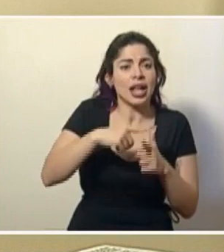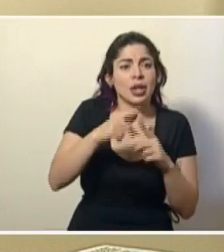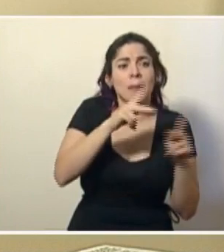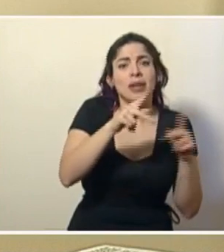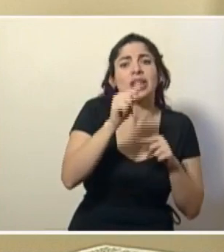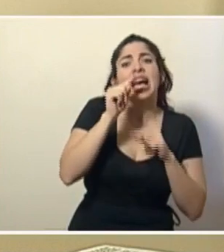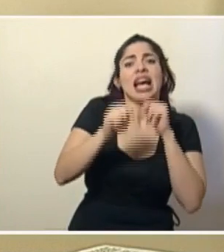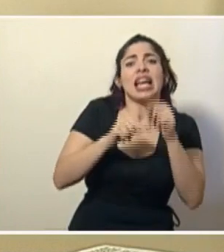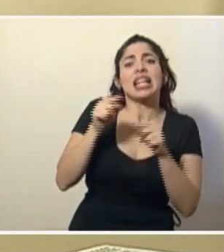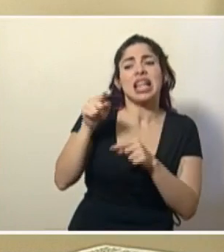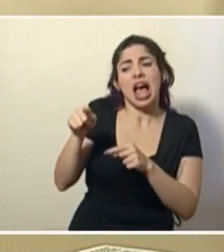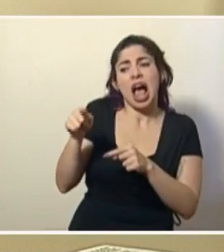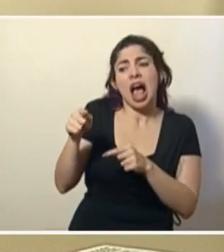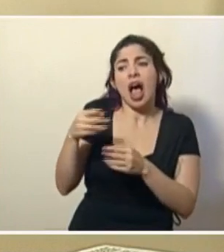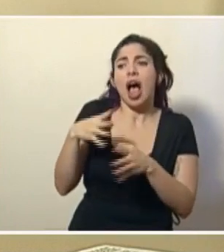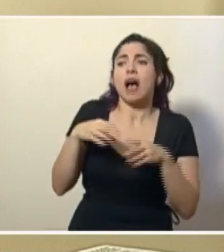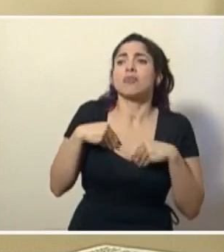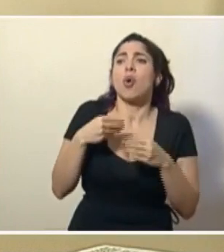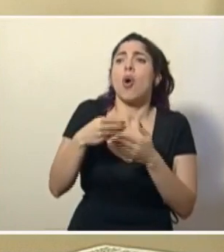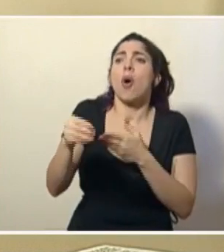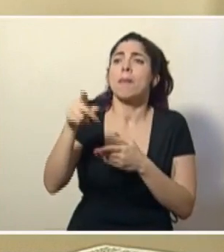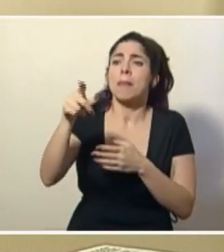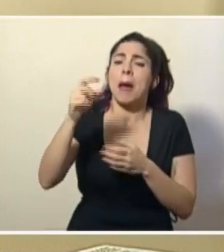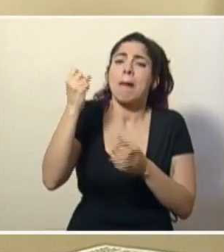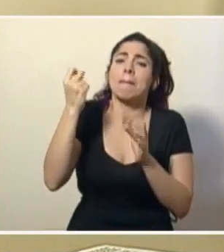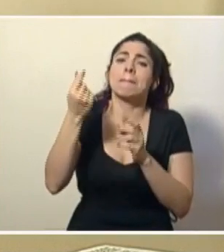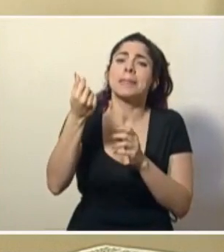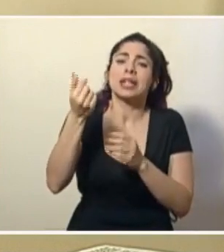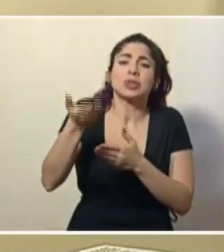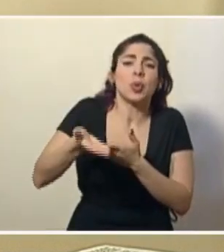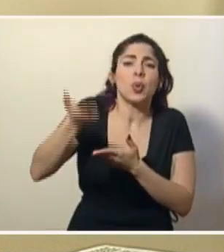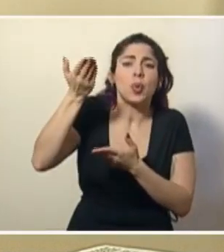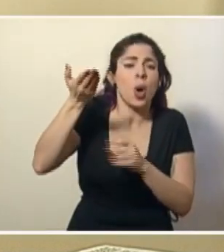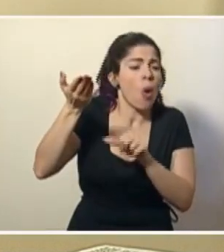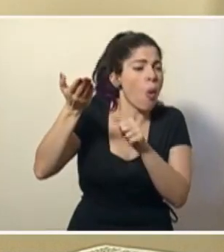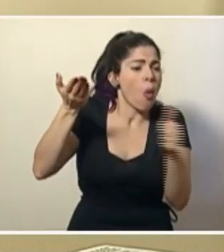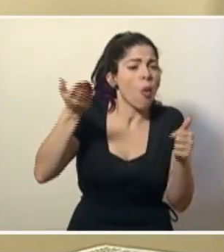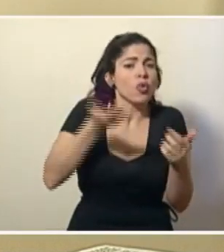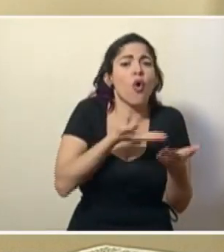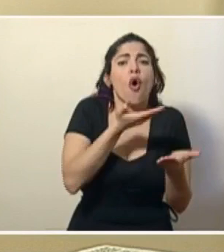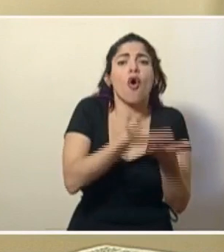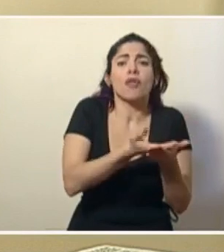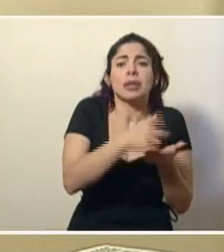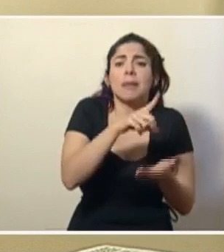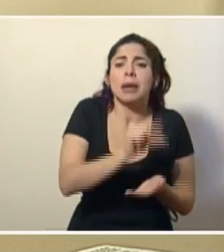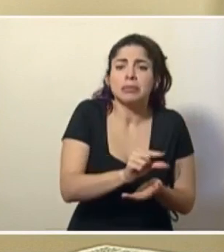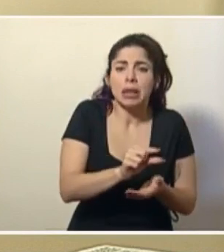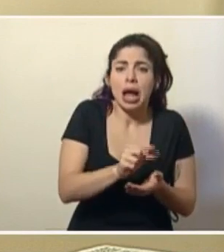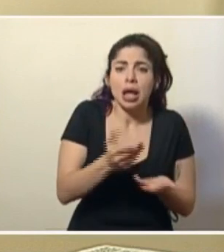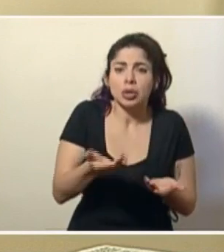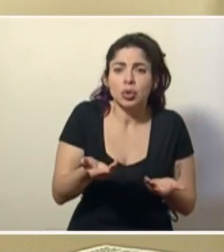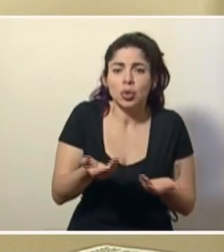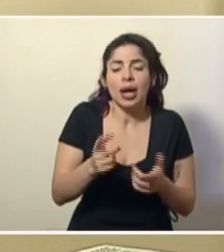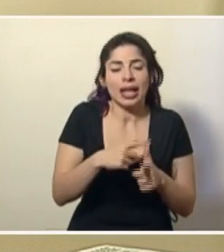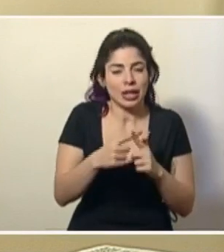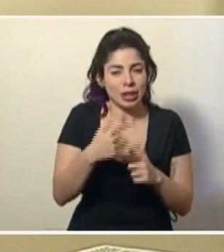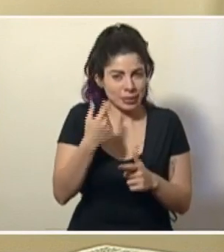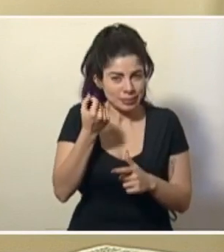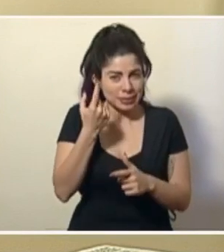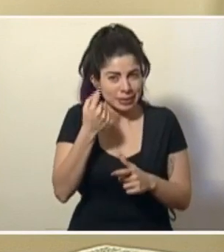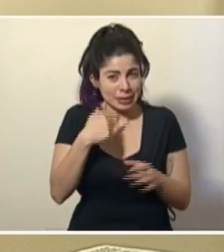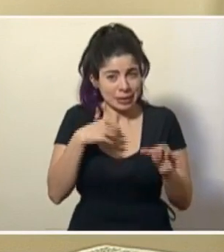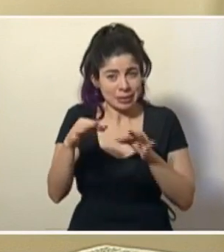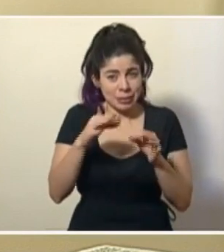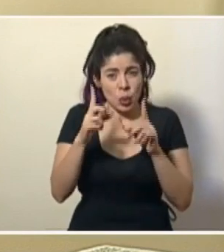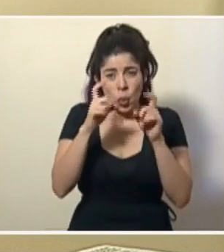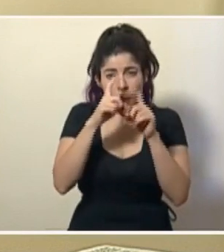crítica sería, se le asignó a alguien con un precio más alto cuando existía un oferente más barato. Entonces, me explico